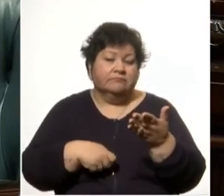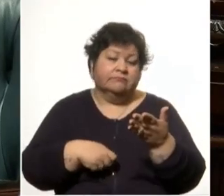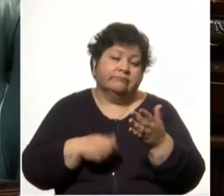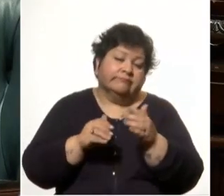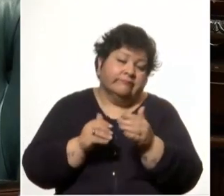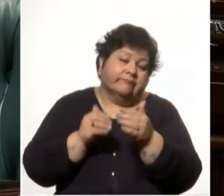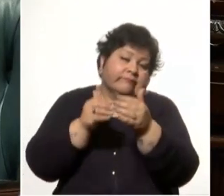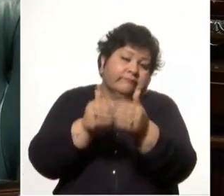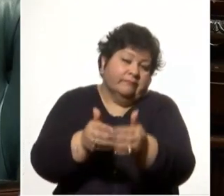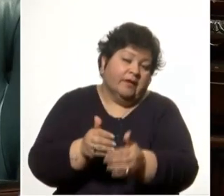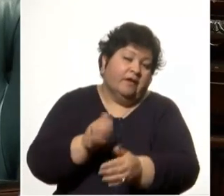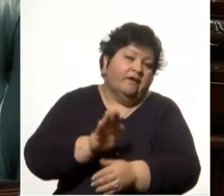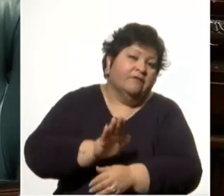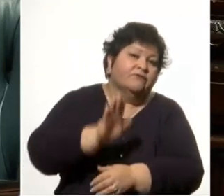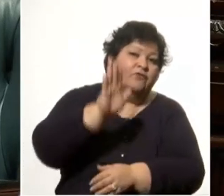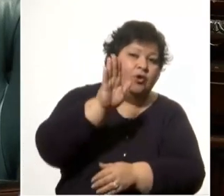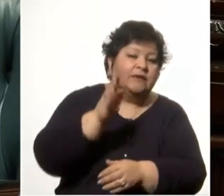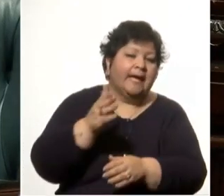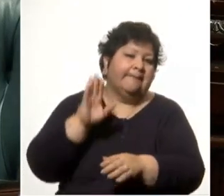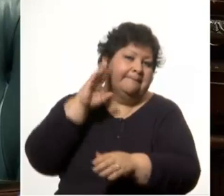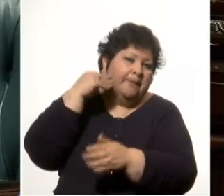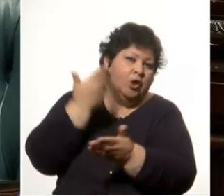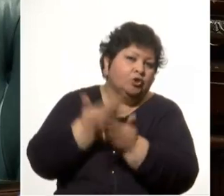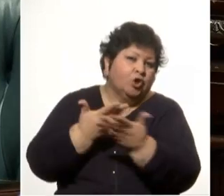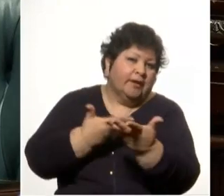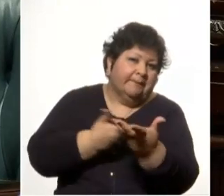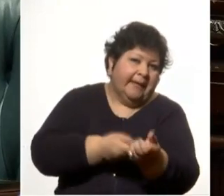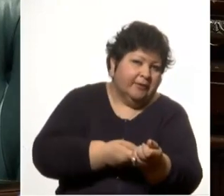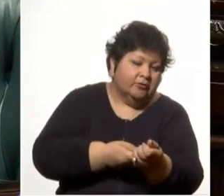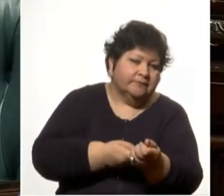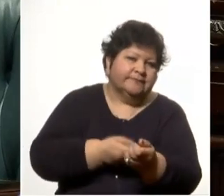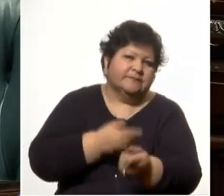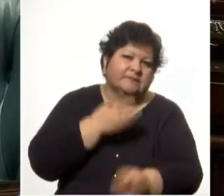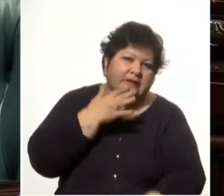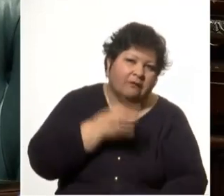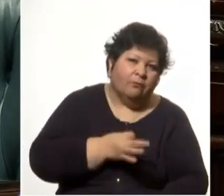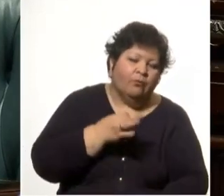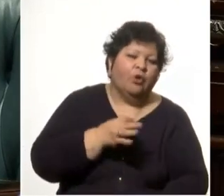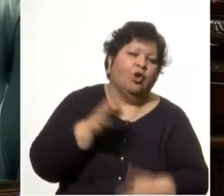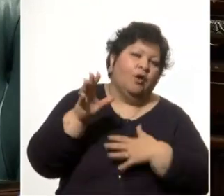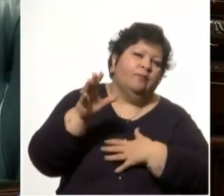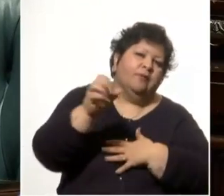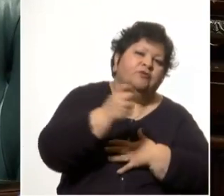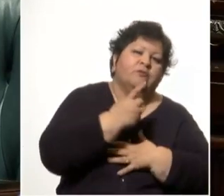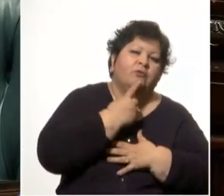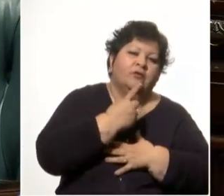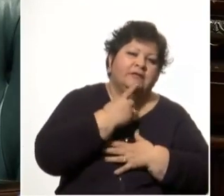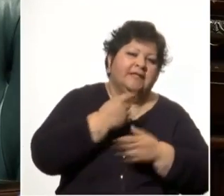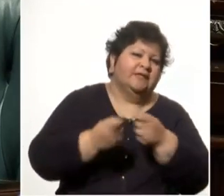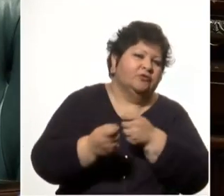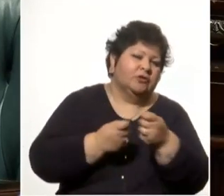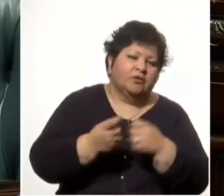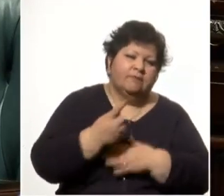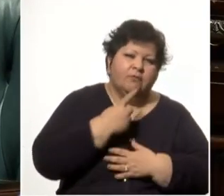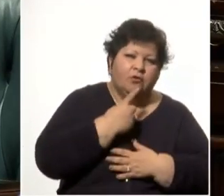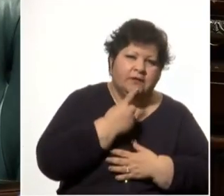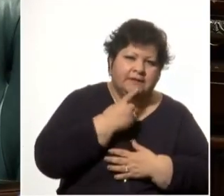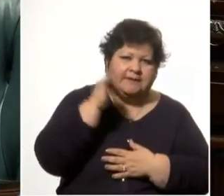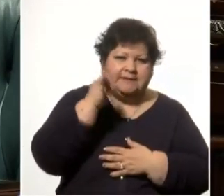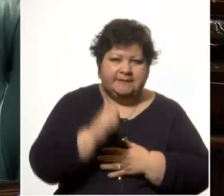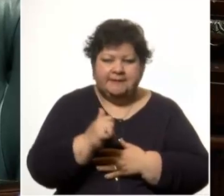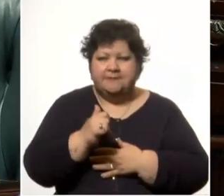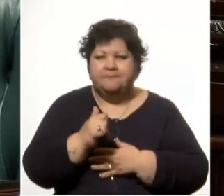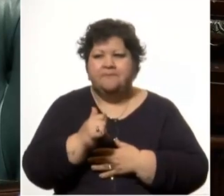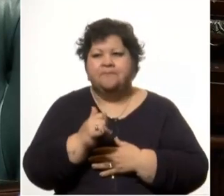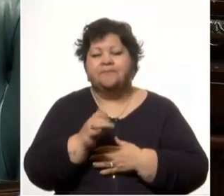finalmente terminaron votando la moción de respaldo, seguramente atendiendo a compromisos y negociaciones políticas, o como